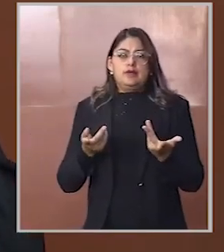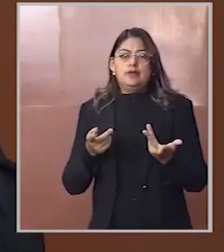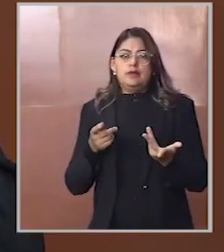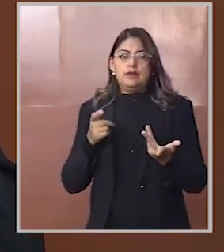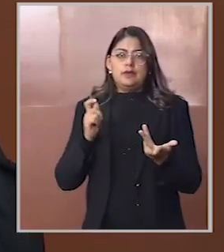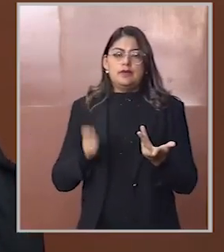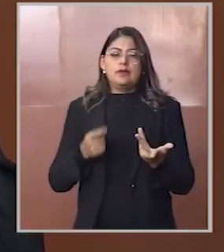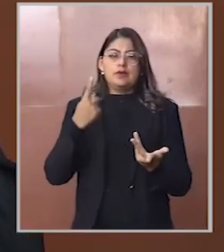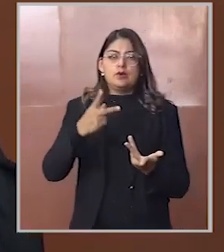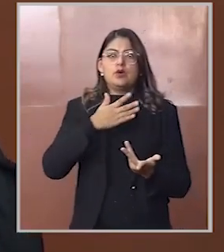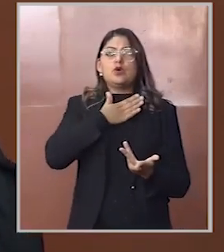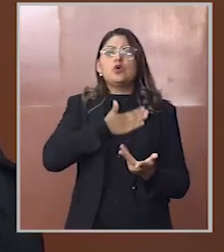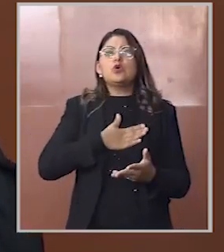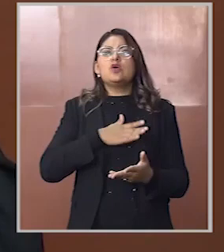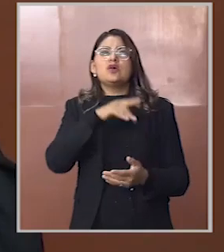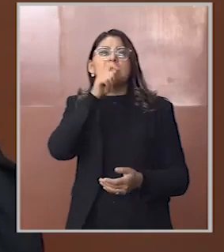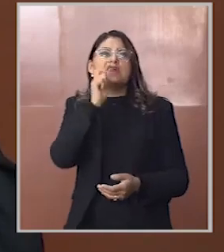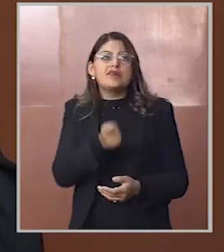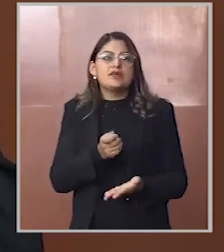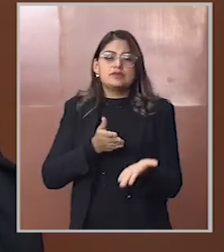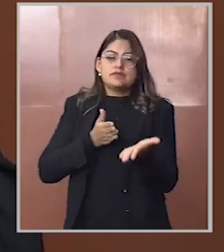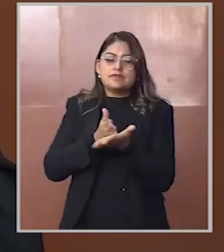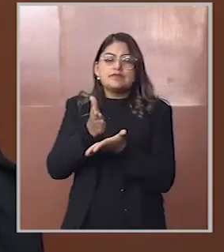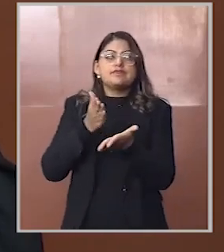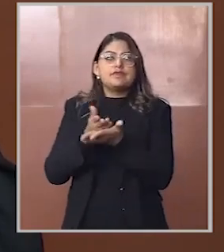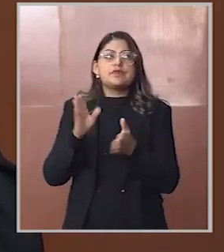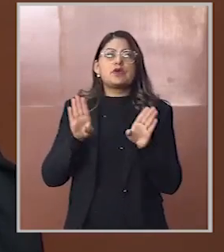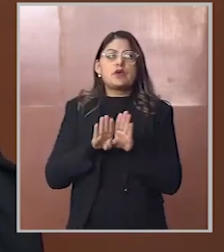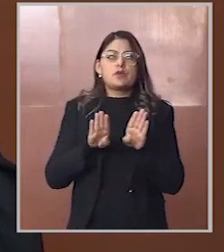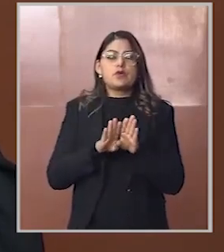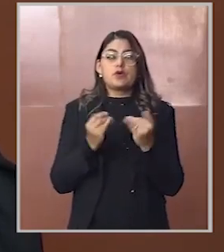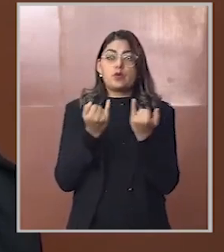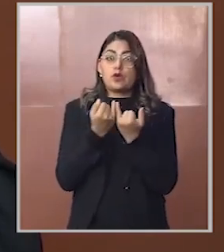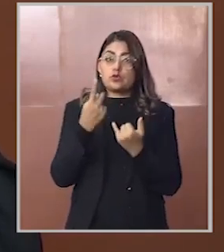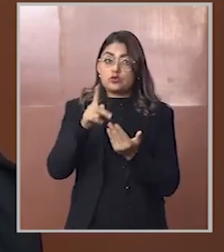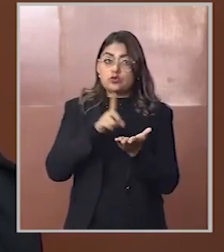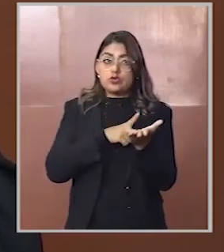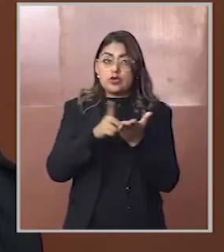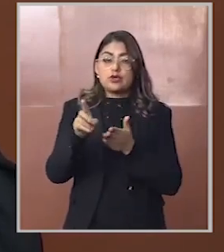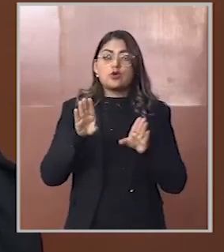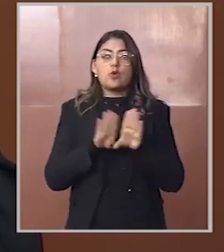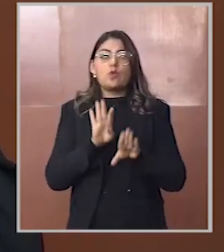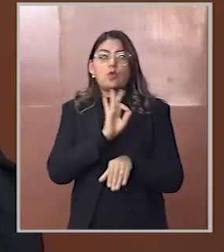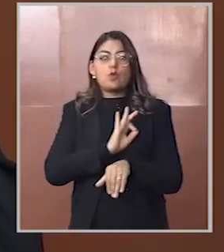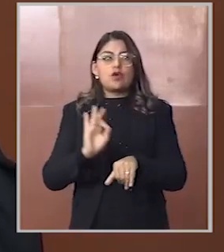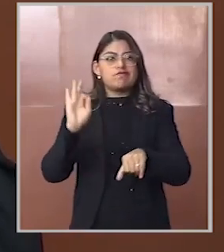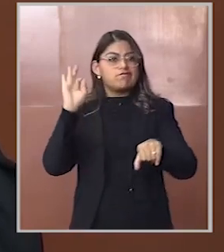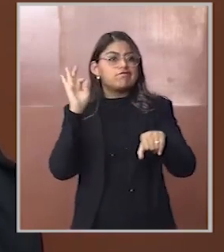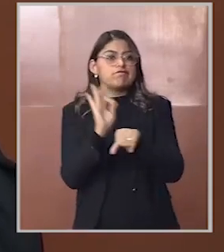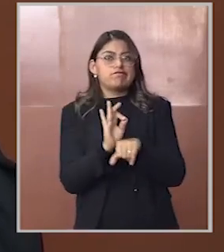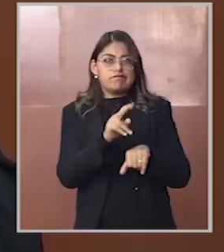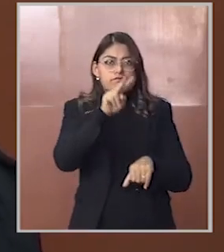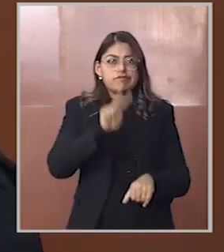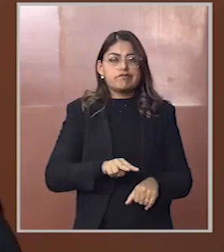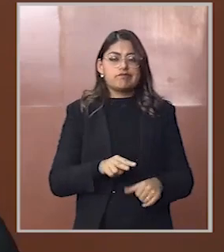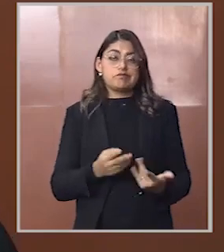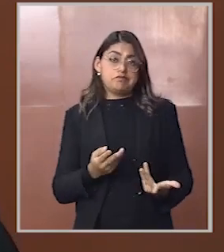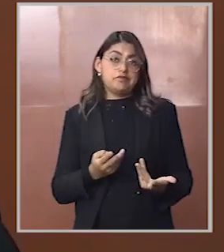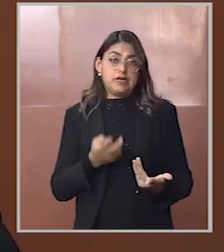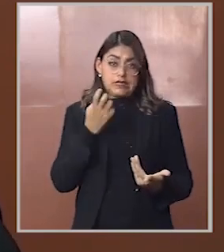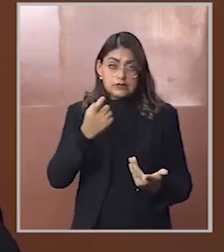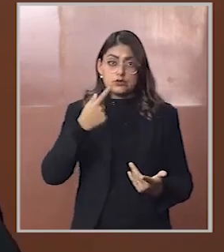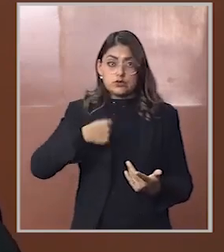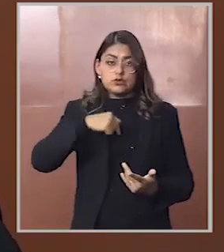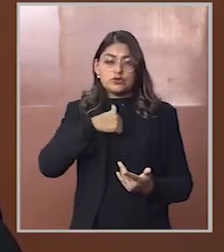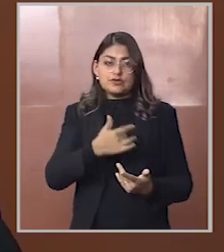Cuáles son los derechos que eh se tienen cómo esos derechos se pueden defender lo cual es nos